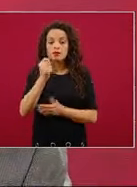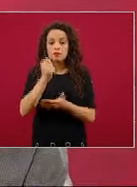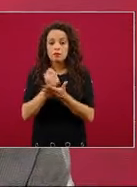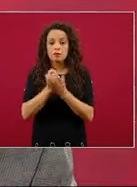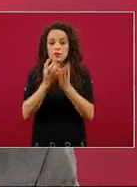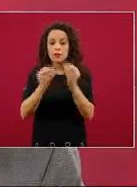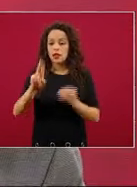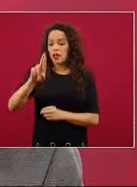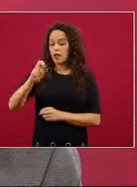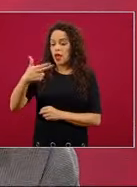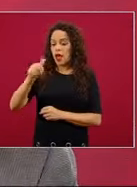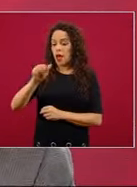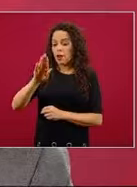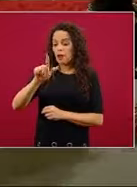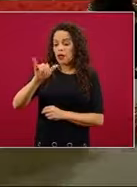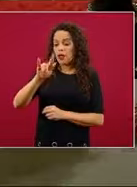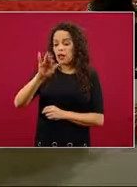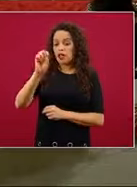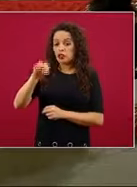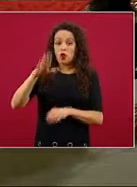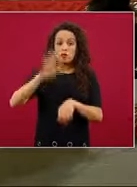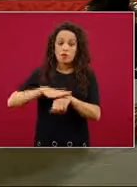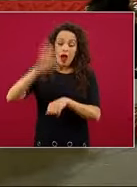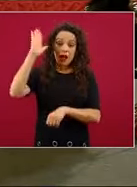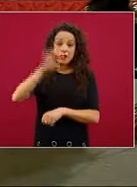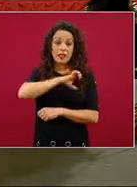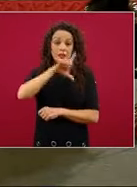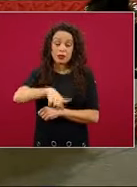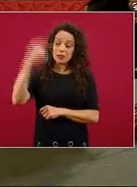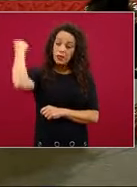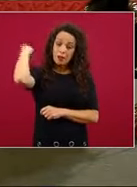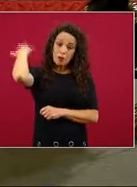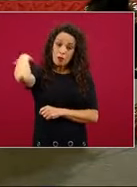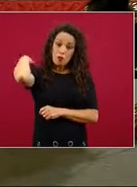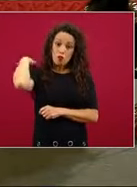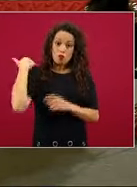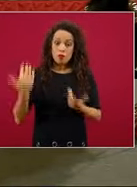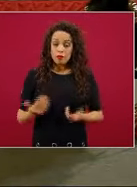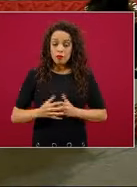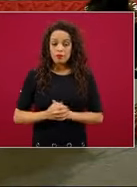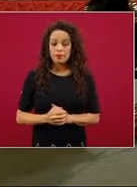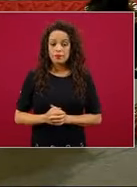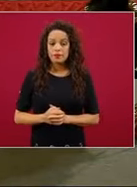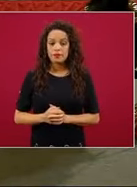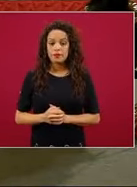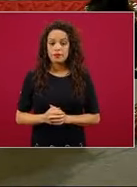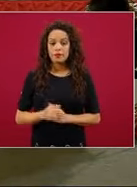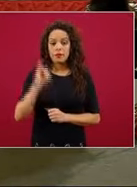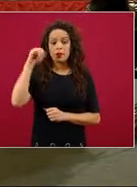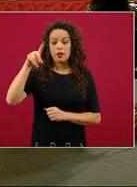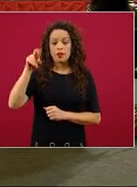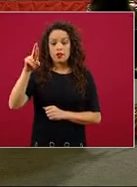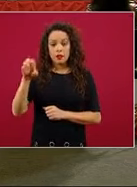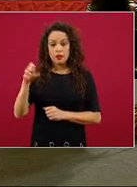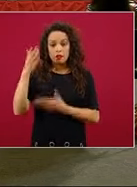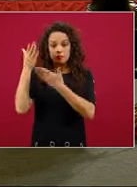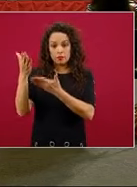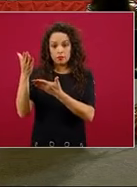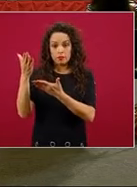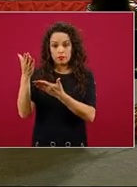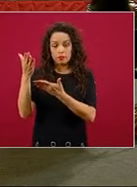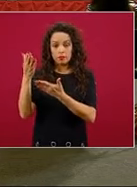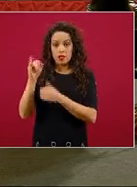aún más especializado. ¿Qué tiene México? Tiene en el Instituto Nacional de Enfermedades Respiratorias, Ismael Cosío Villegas,